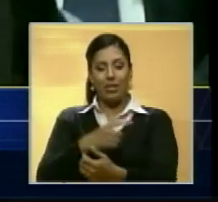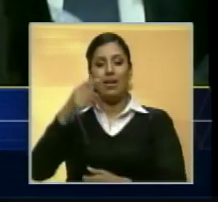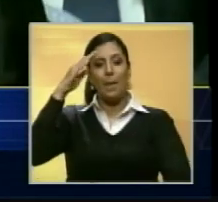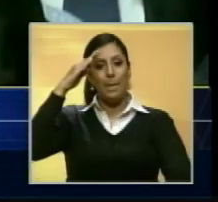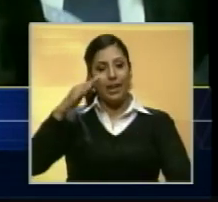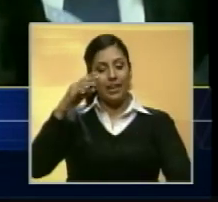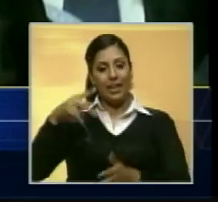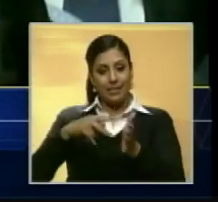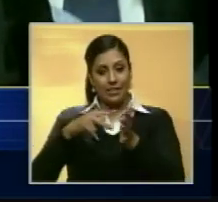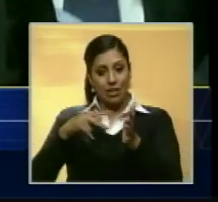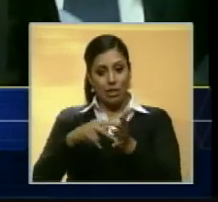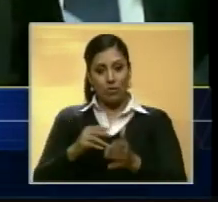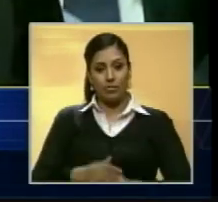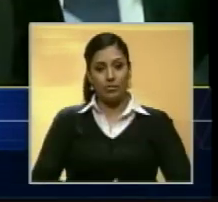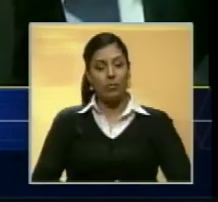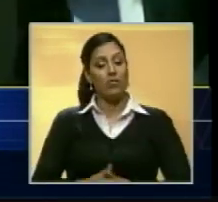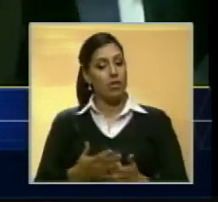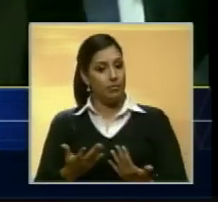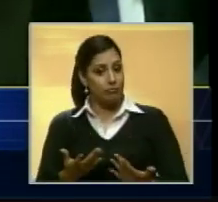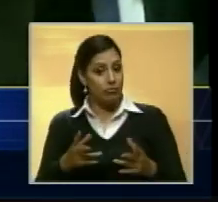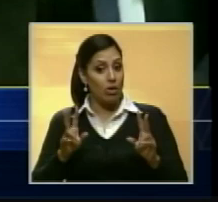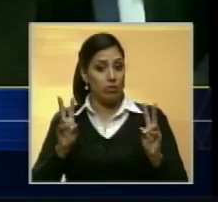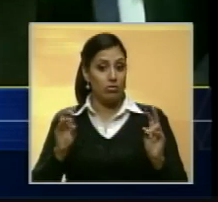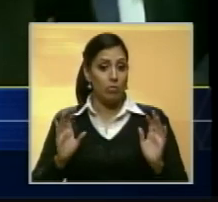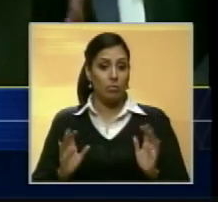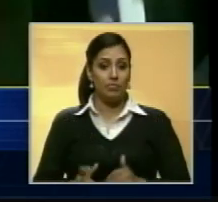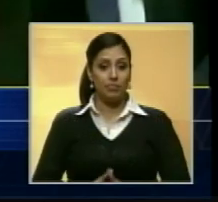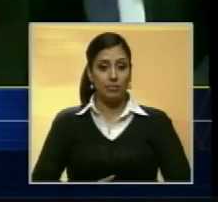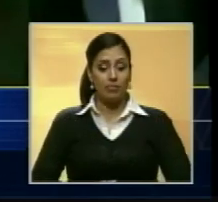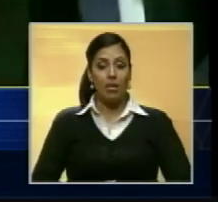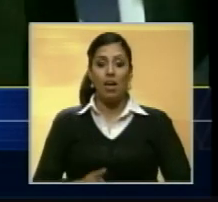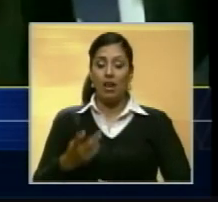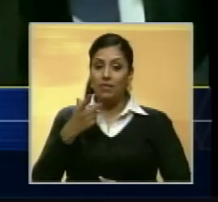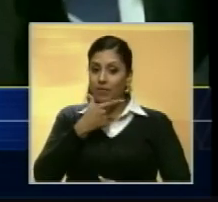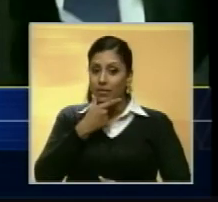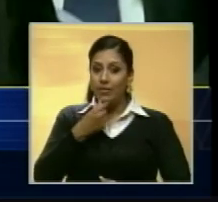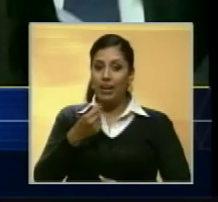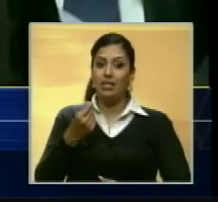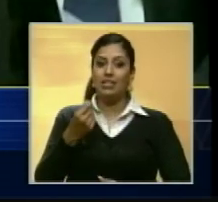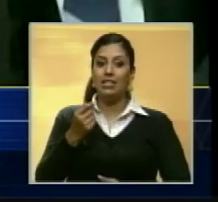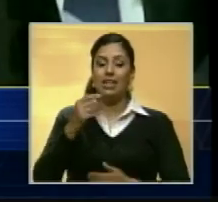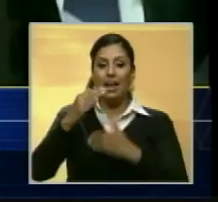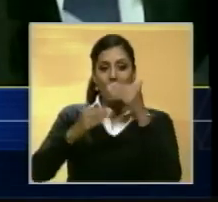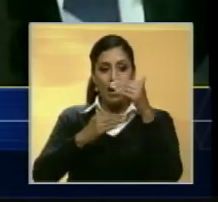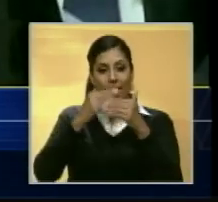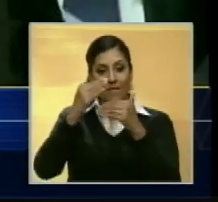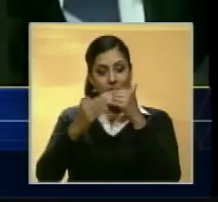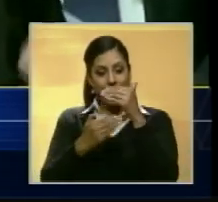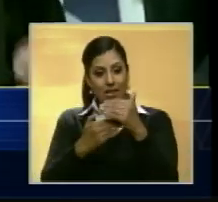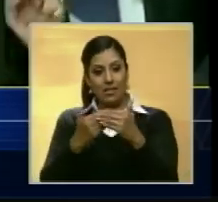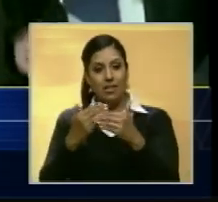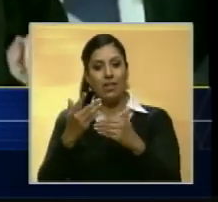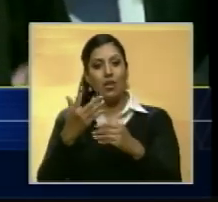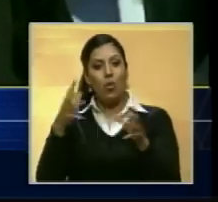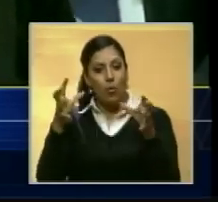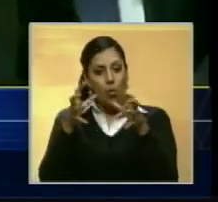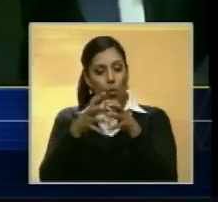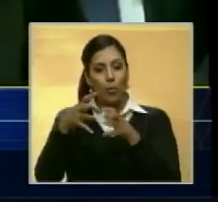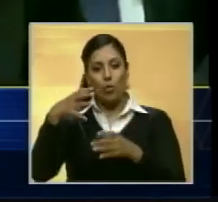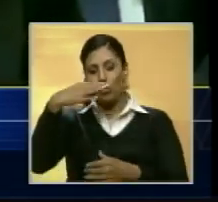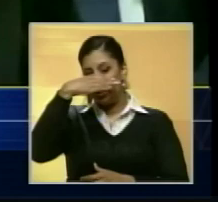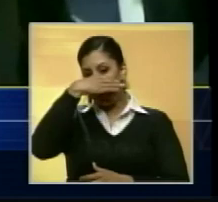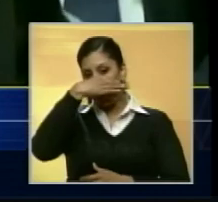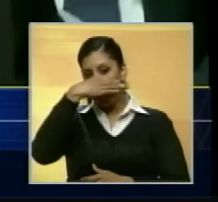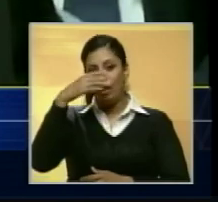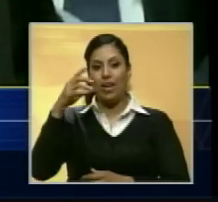ejército sirio. Y esta casualidad facilitó el avance de grupos